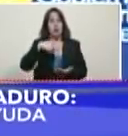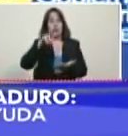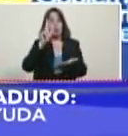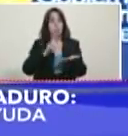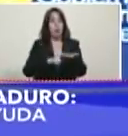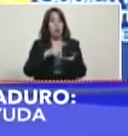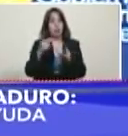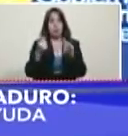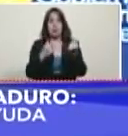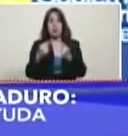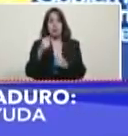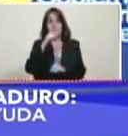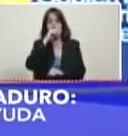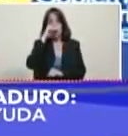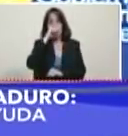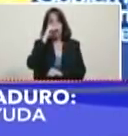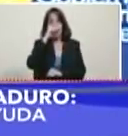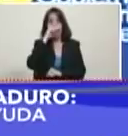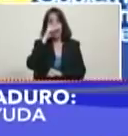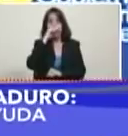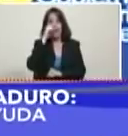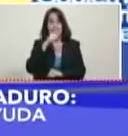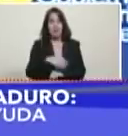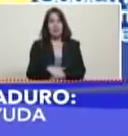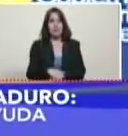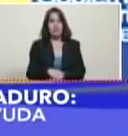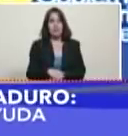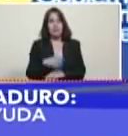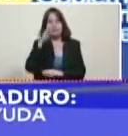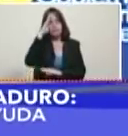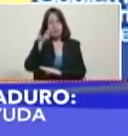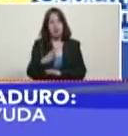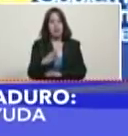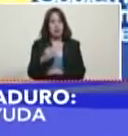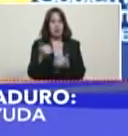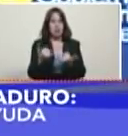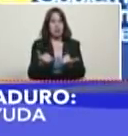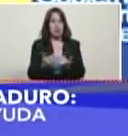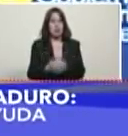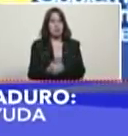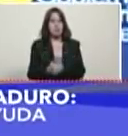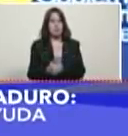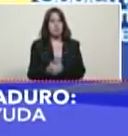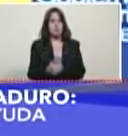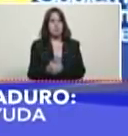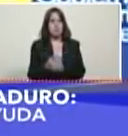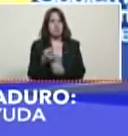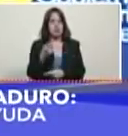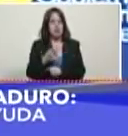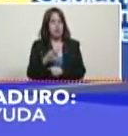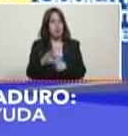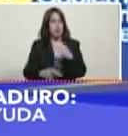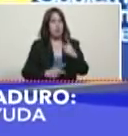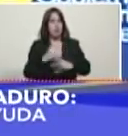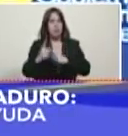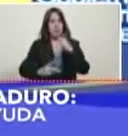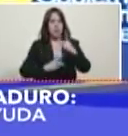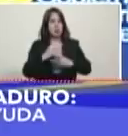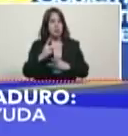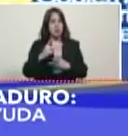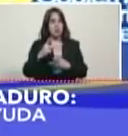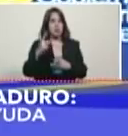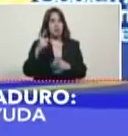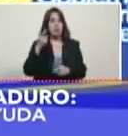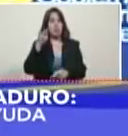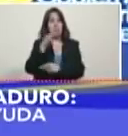recursos y de manera inmediata se debe proceder a el depósito